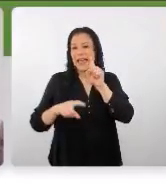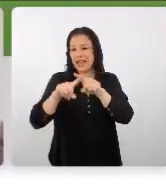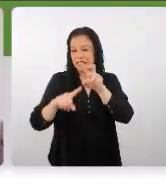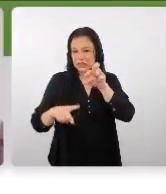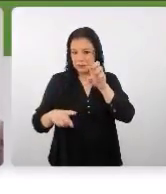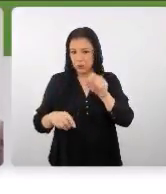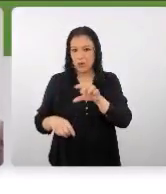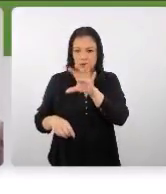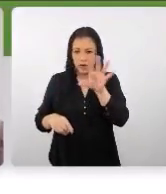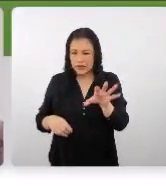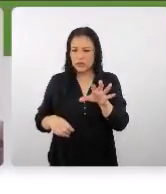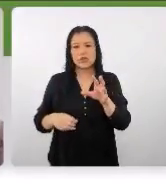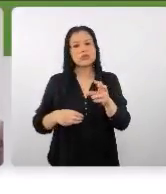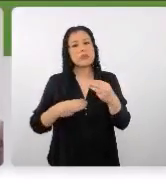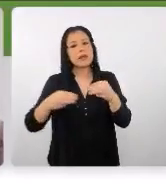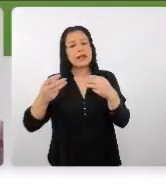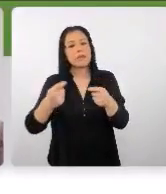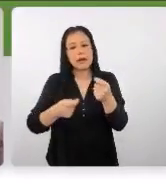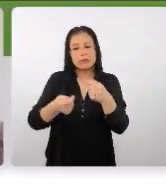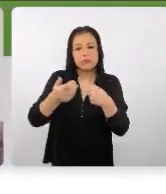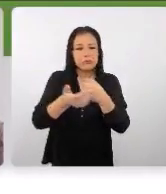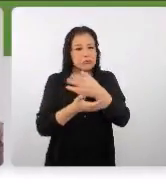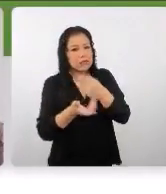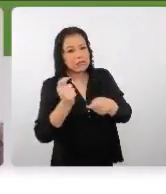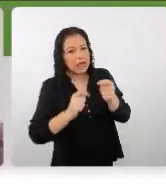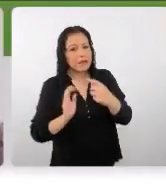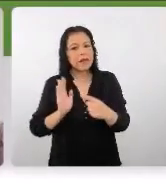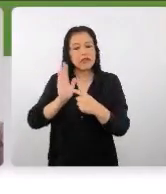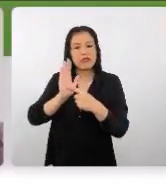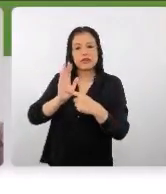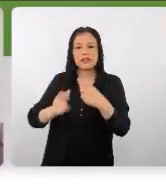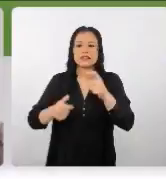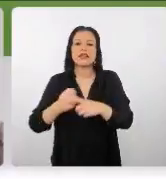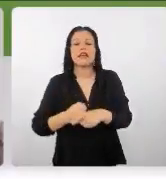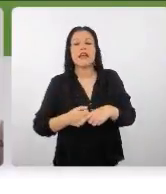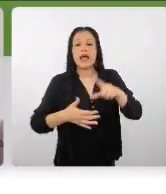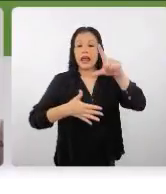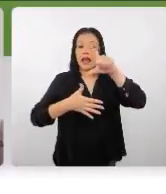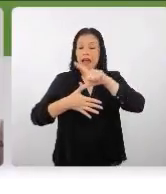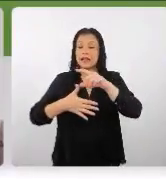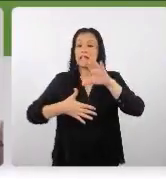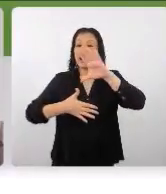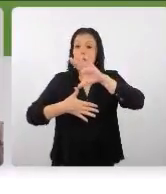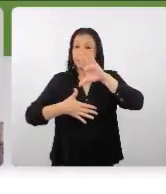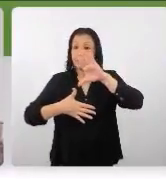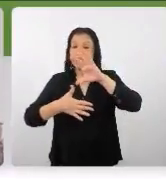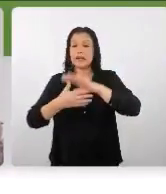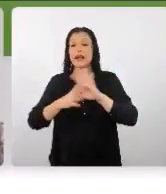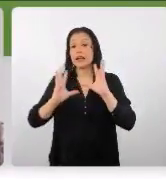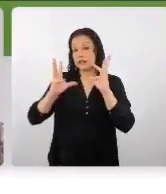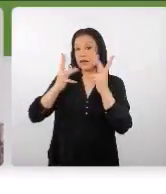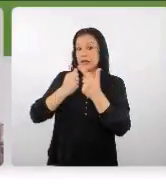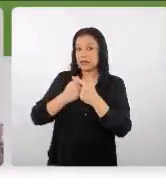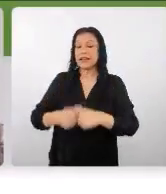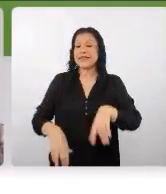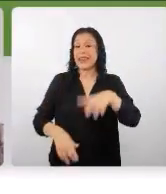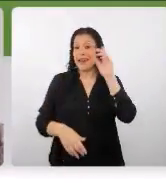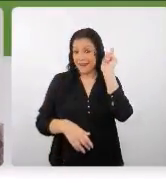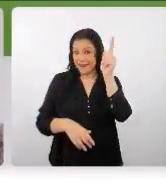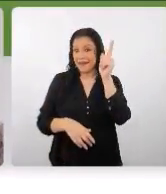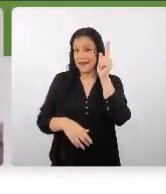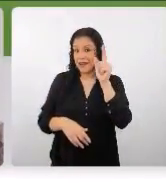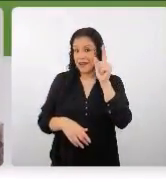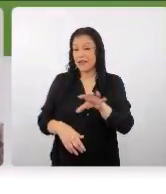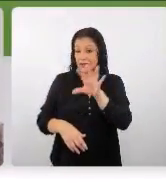estos medios para negociar, como el LATA Expo, que es el Latin American Travel Trade Association, quien lidera